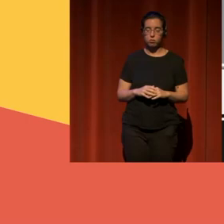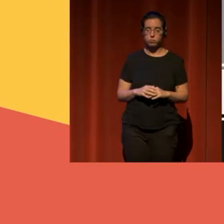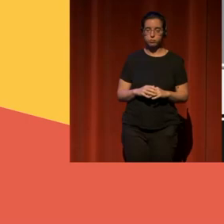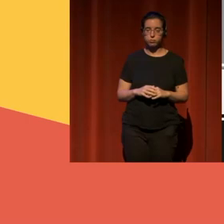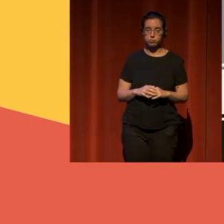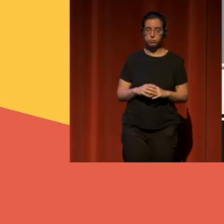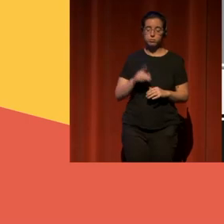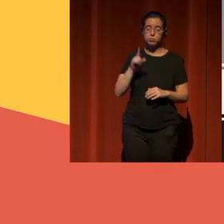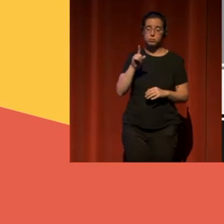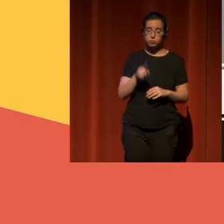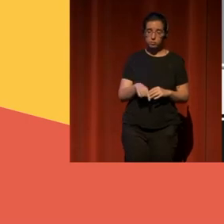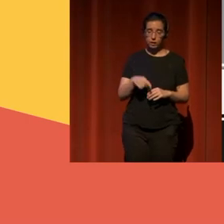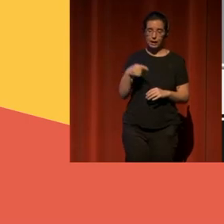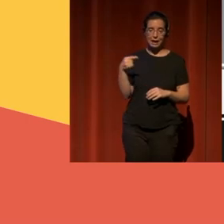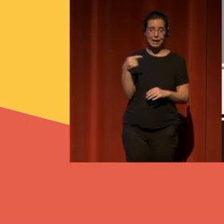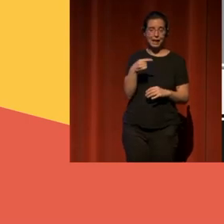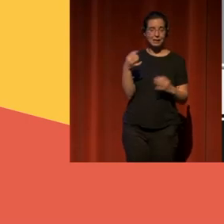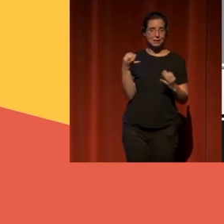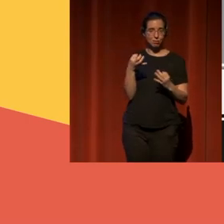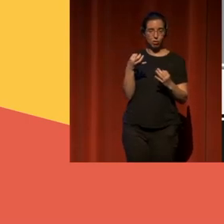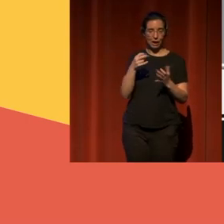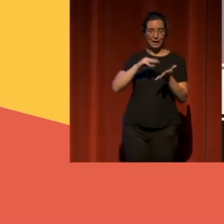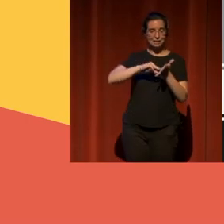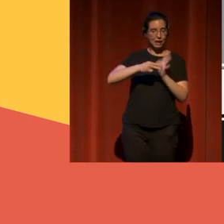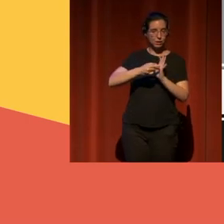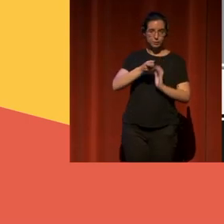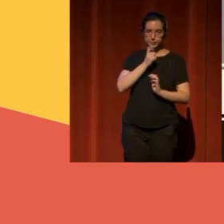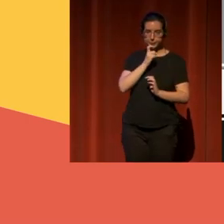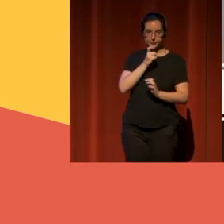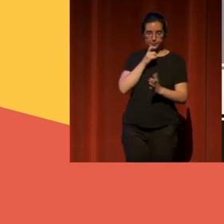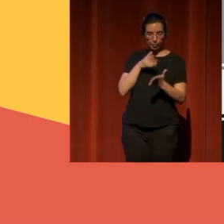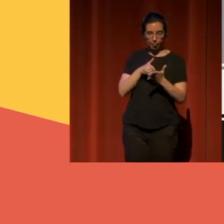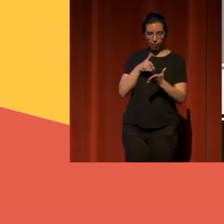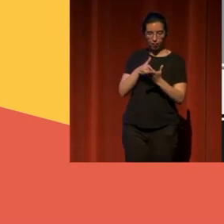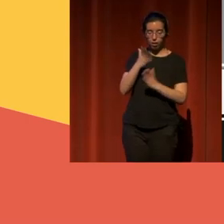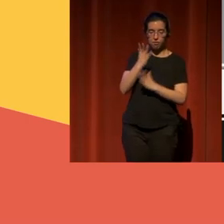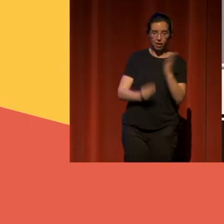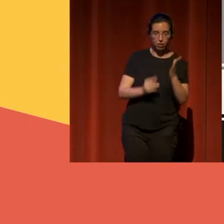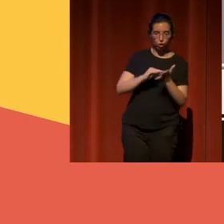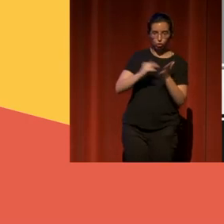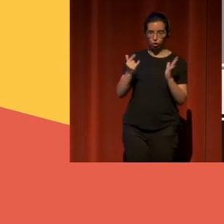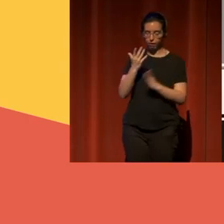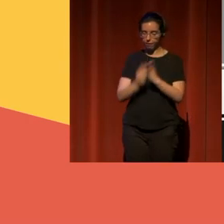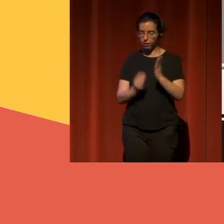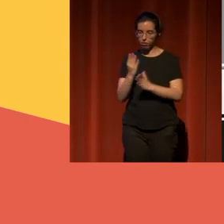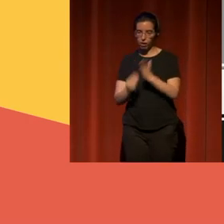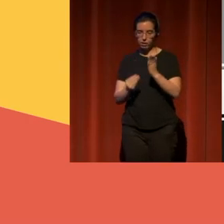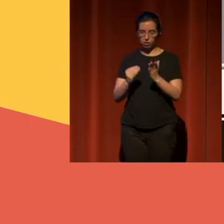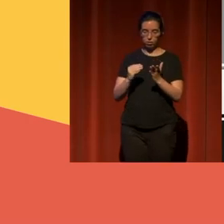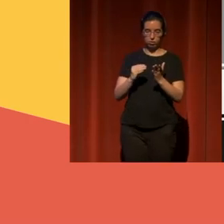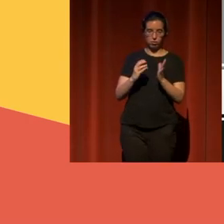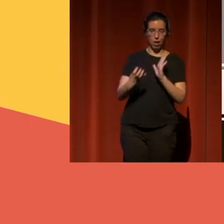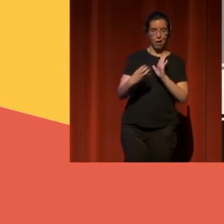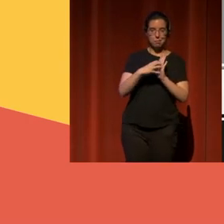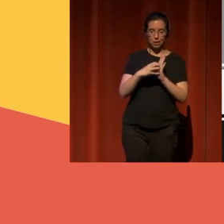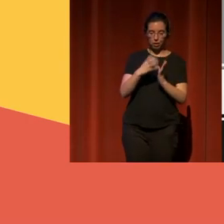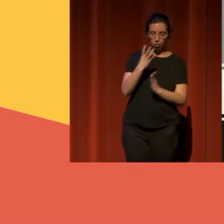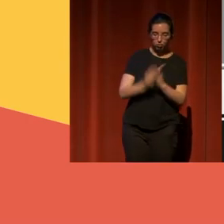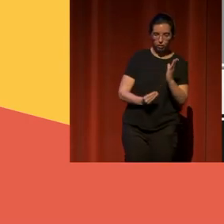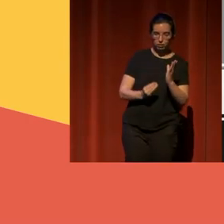por último, hay que señalar también las complicaciones técnicas y ergonómicas. Hay muchas veces fallos en las propias aplicaciones que son muy frustrantes para la